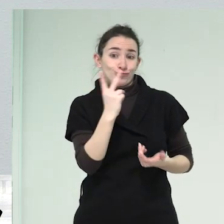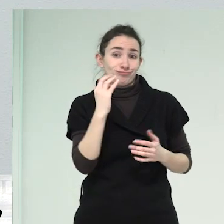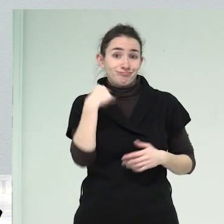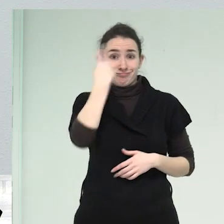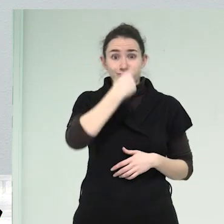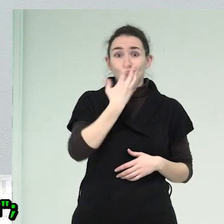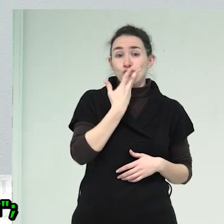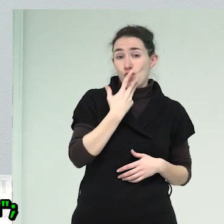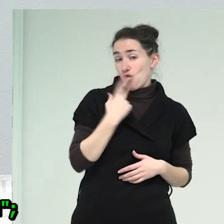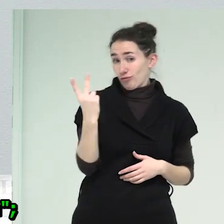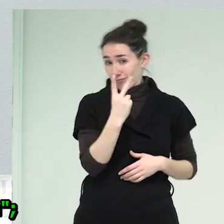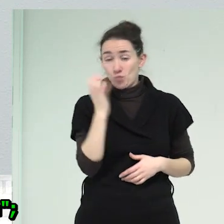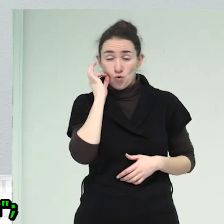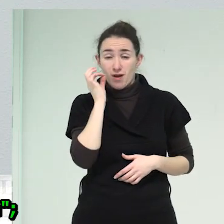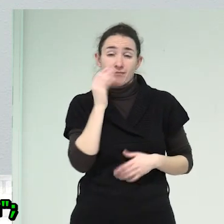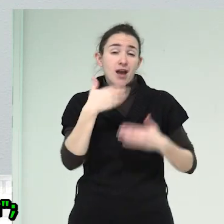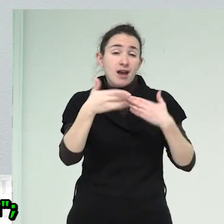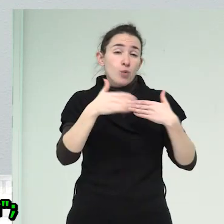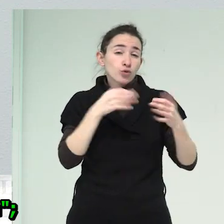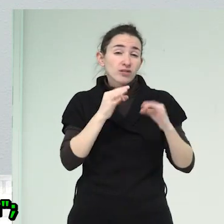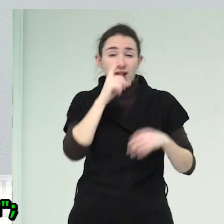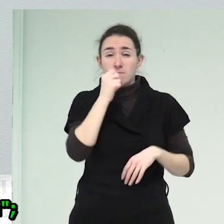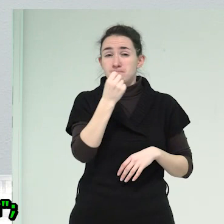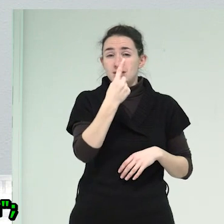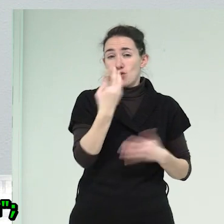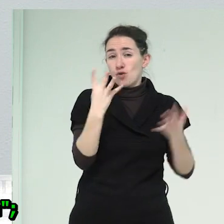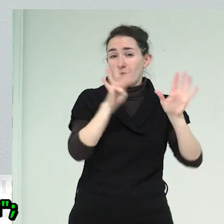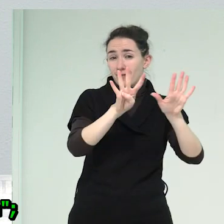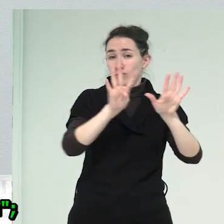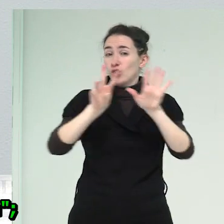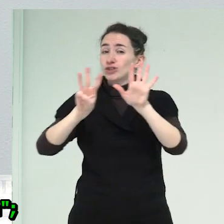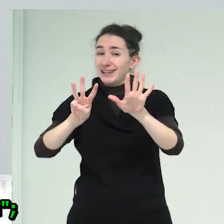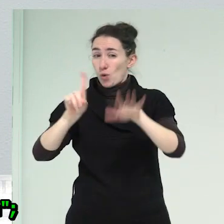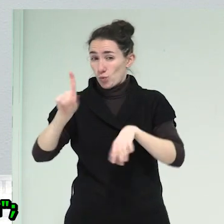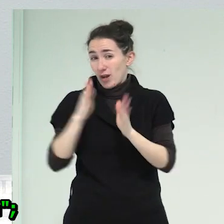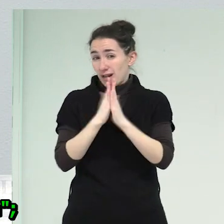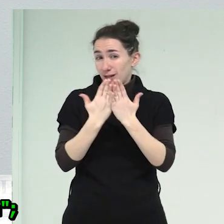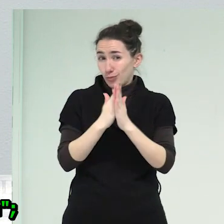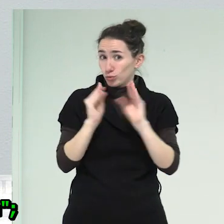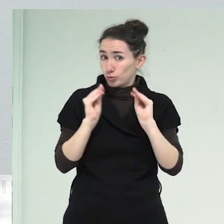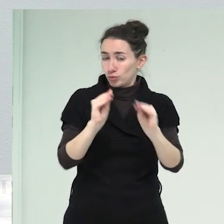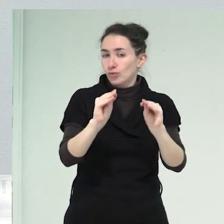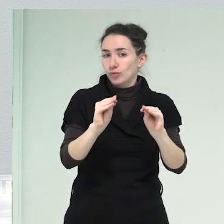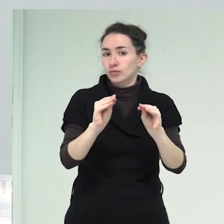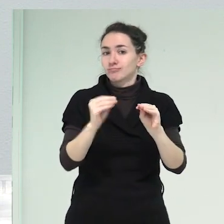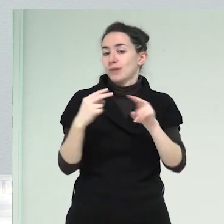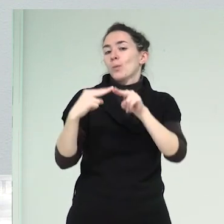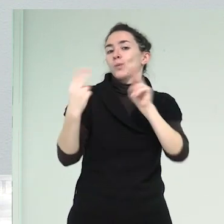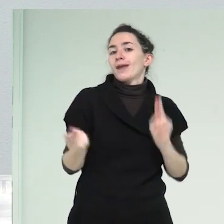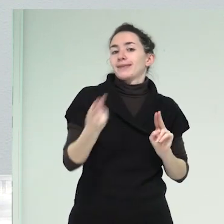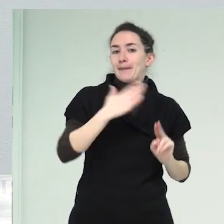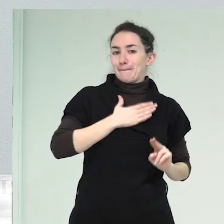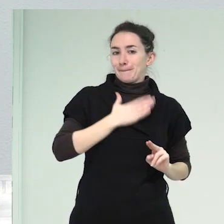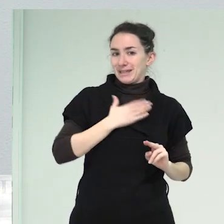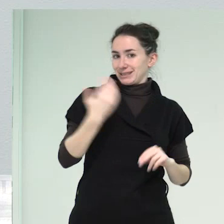Anzaldúa y Cherry Moraga en 1981 en su libro, esta puente, mi espalda, así como se oye,